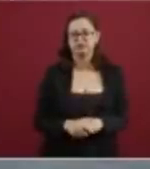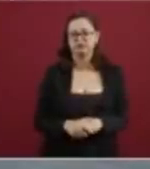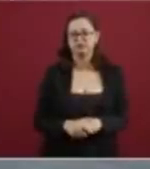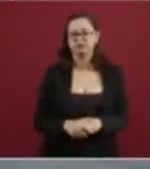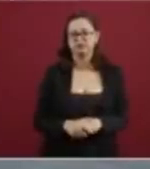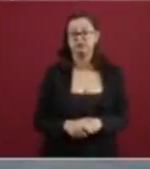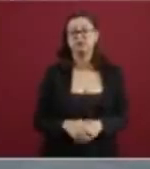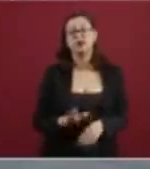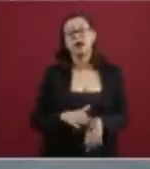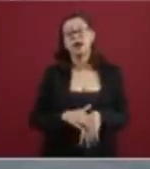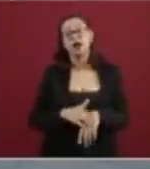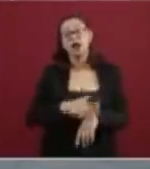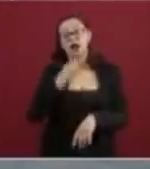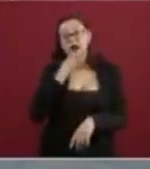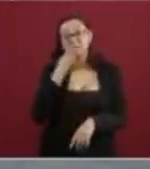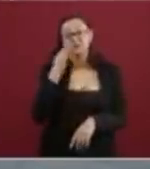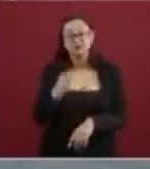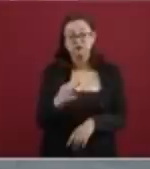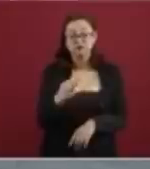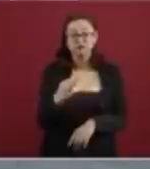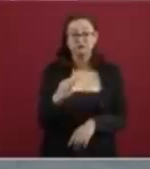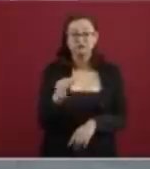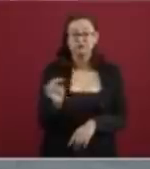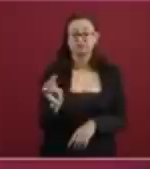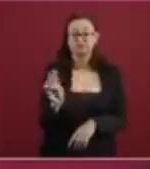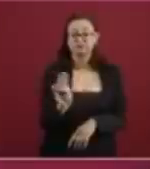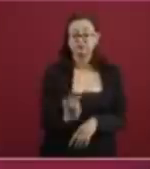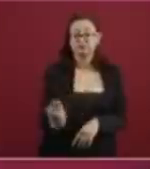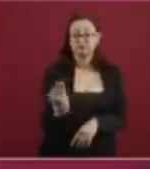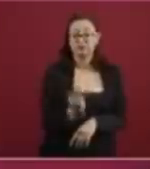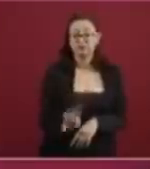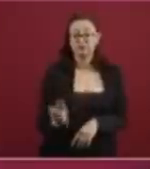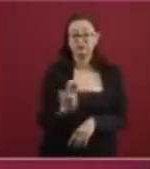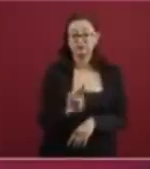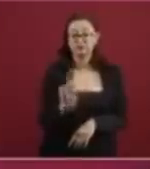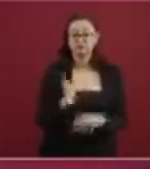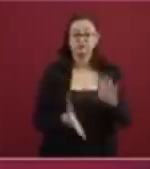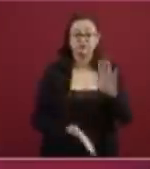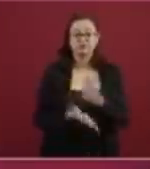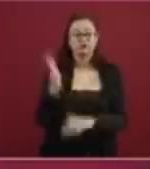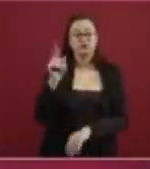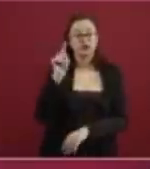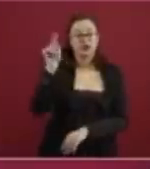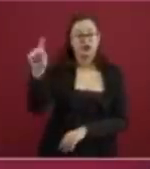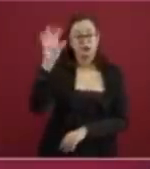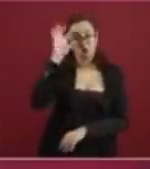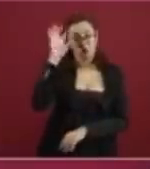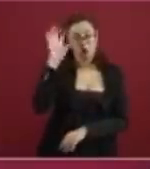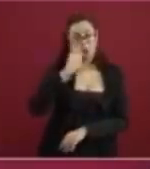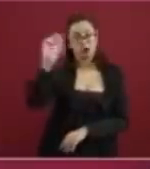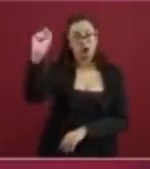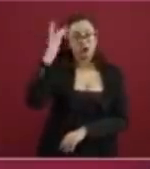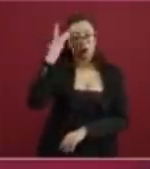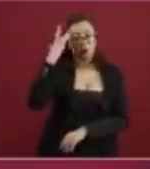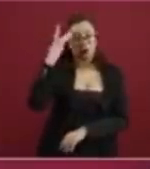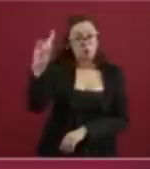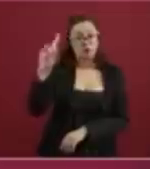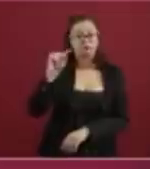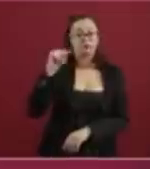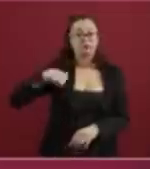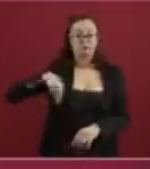A propósito, vamos el miércoles a Morelos, vamos a Cuernavaca a hacer un